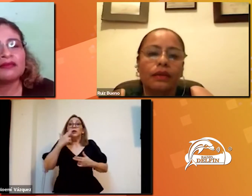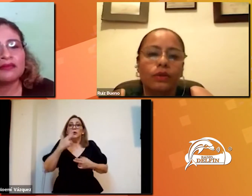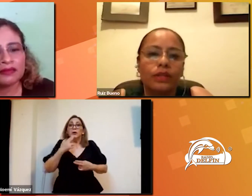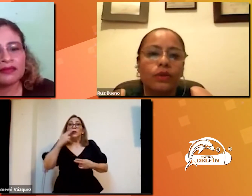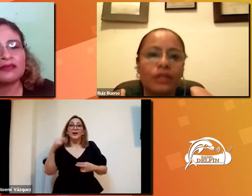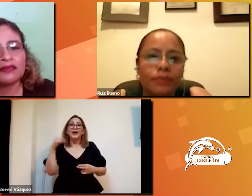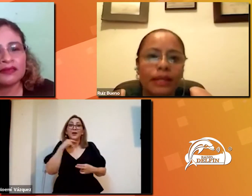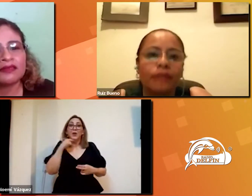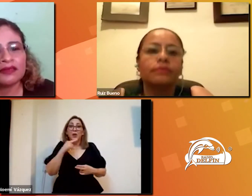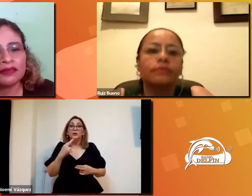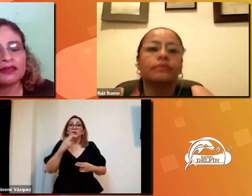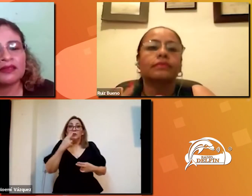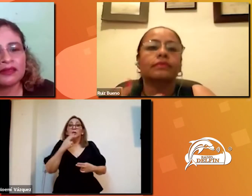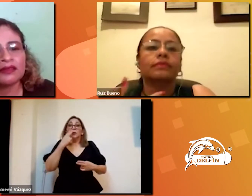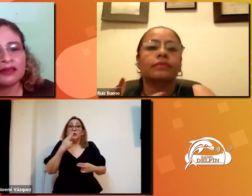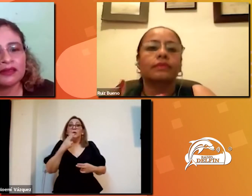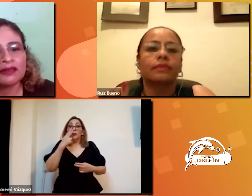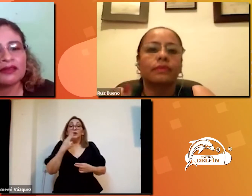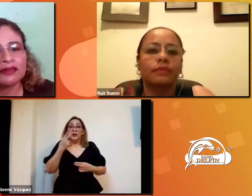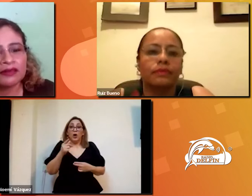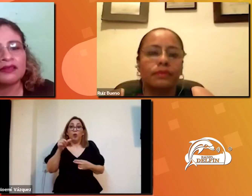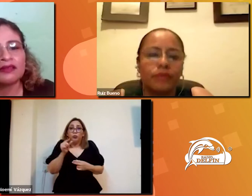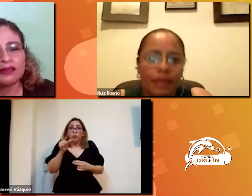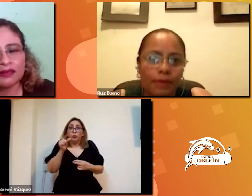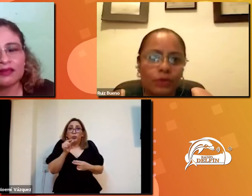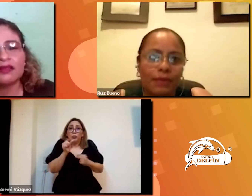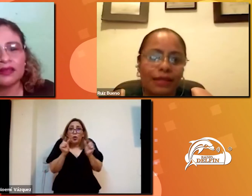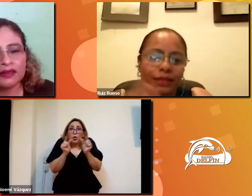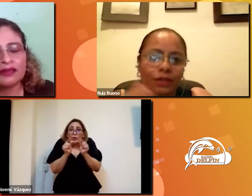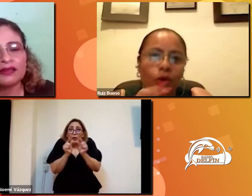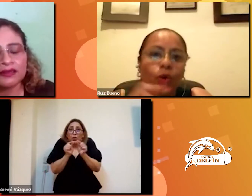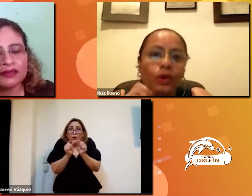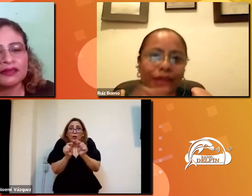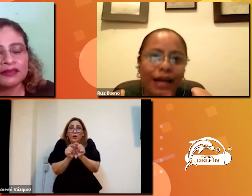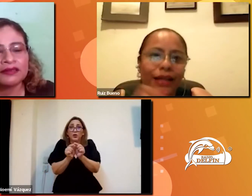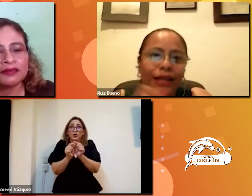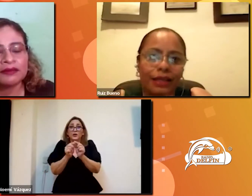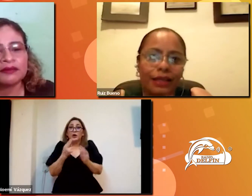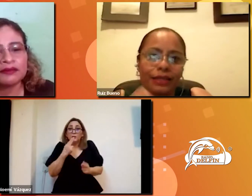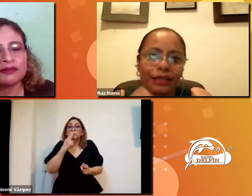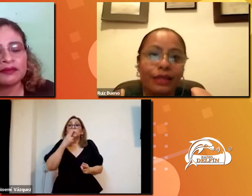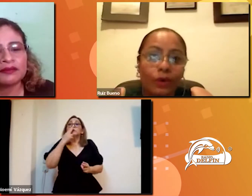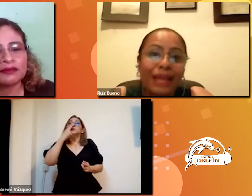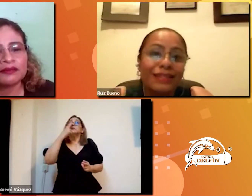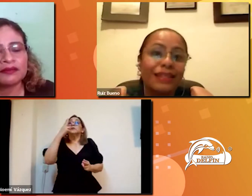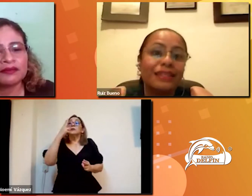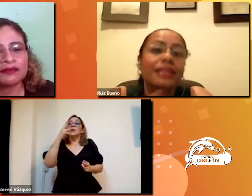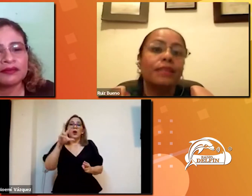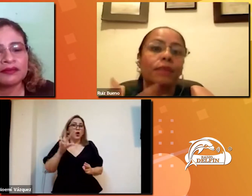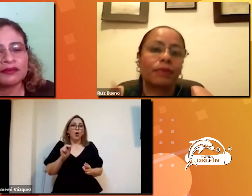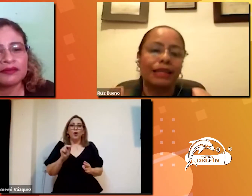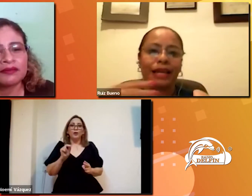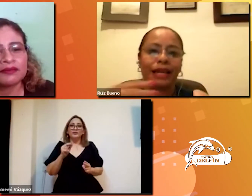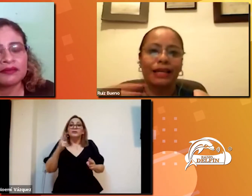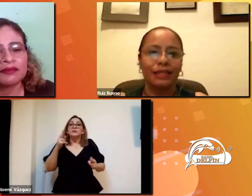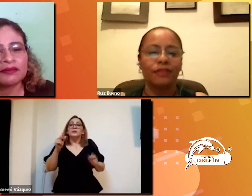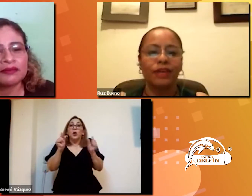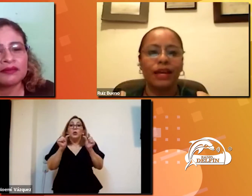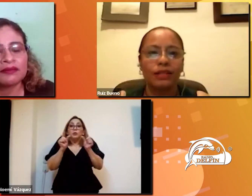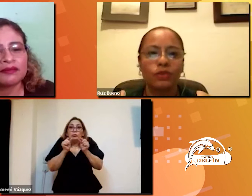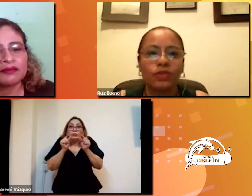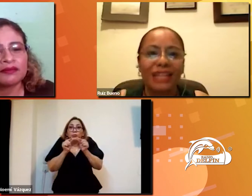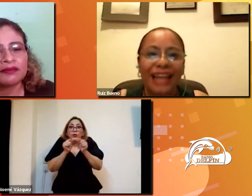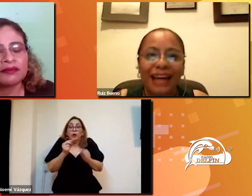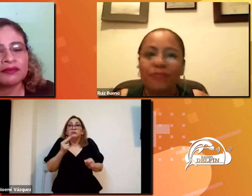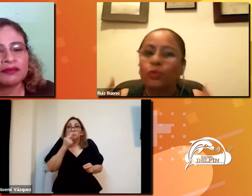o sea, no respiran ya pausadamente, sino corta y lo que hacen es hiperventilar. ¿Qué